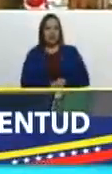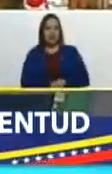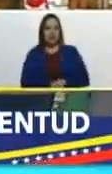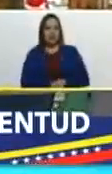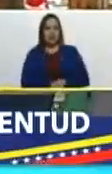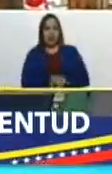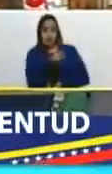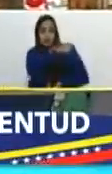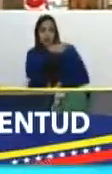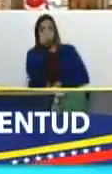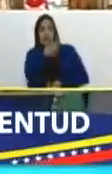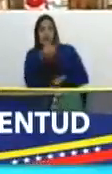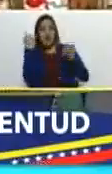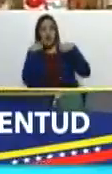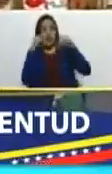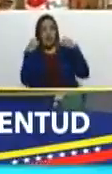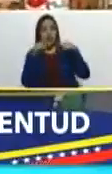Tienen que practicar